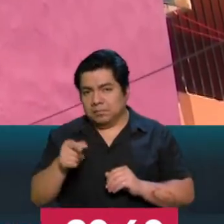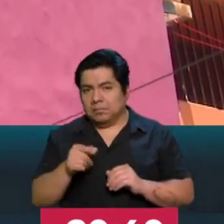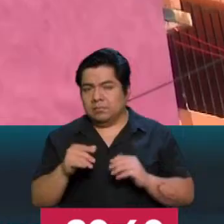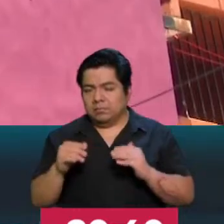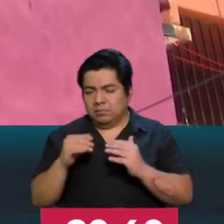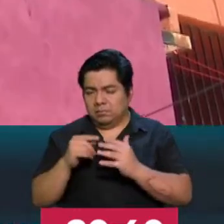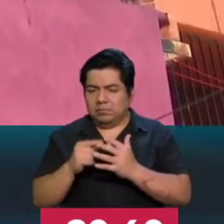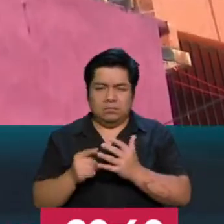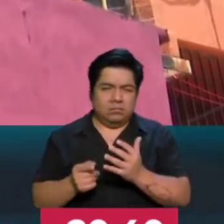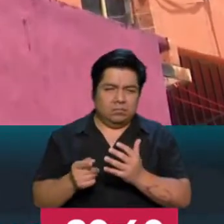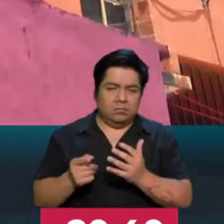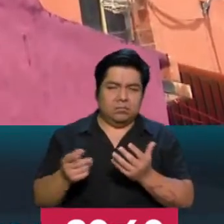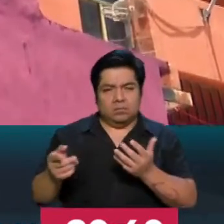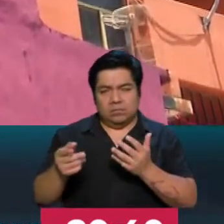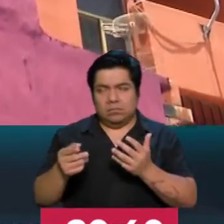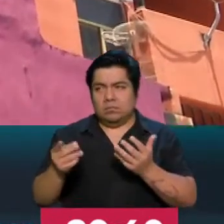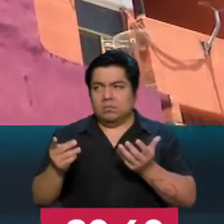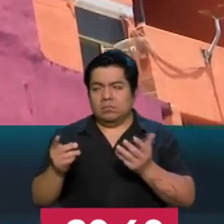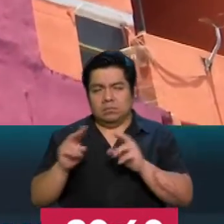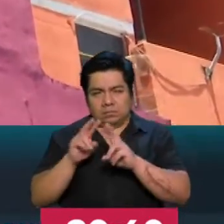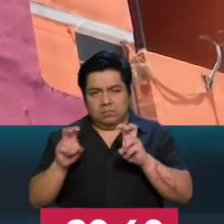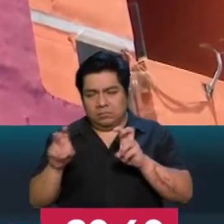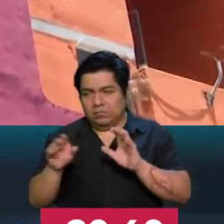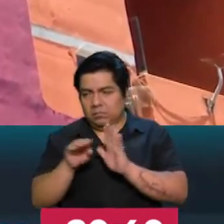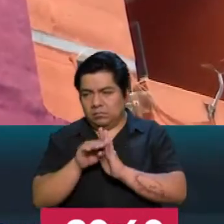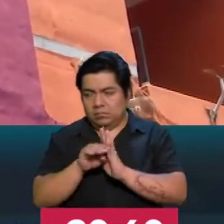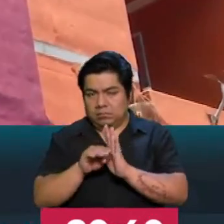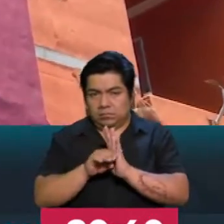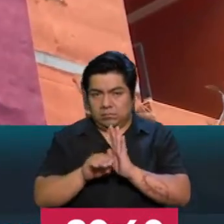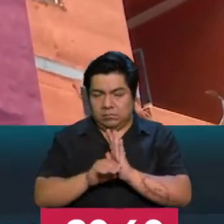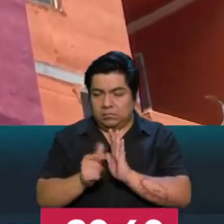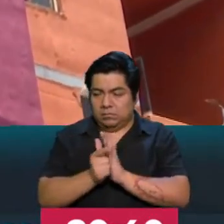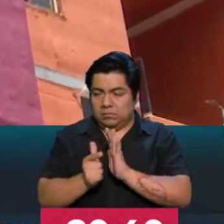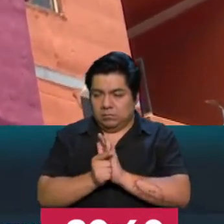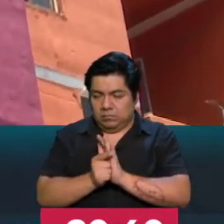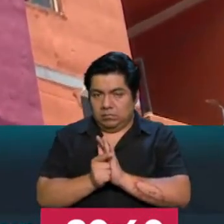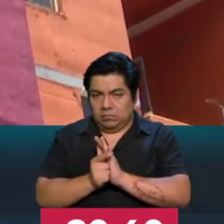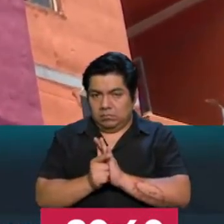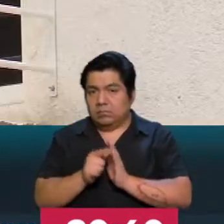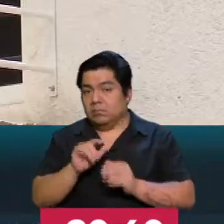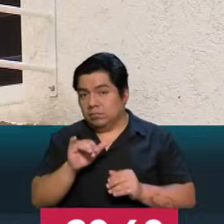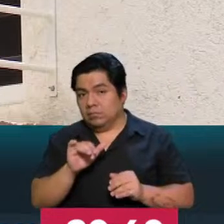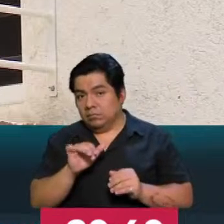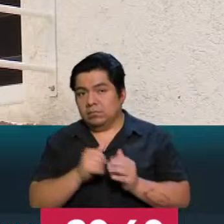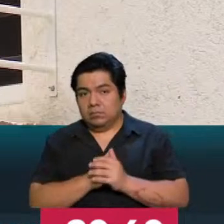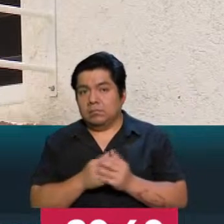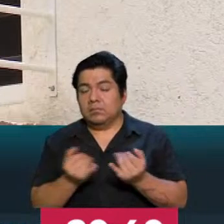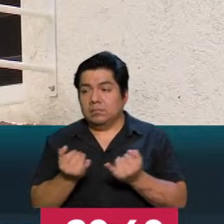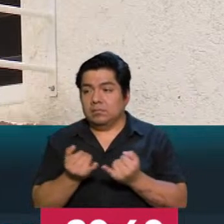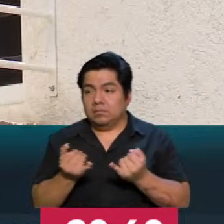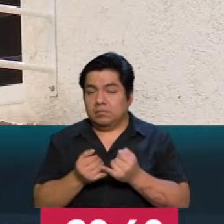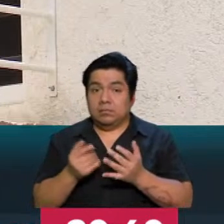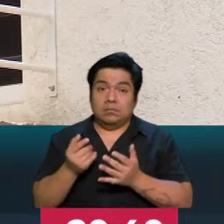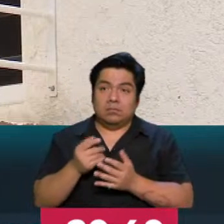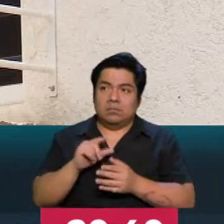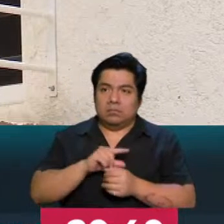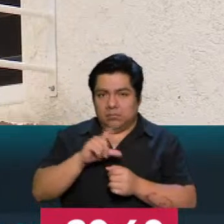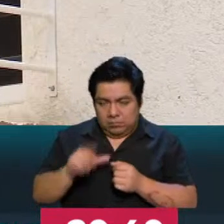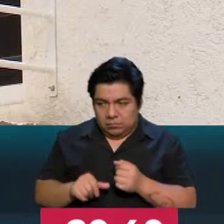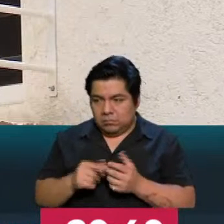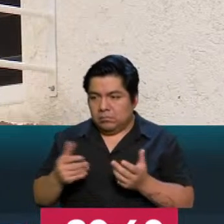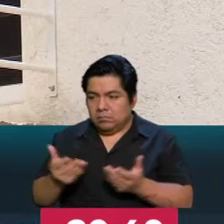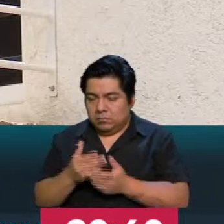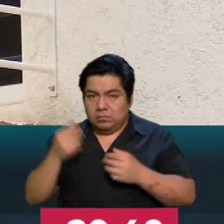marco, los parámetros específicos de ley, y que lo que también logremos al final pues sea